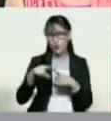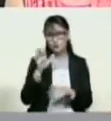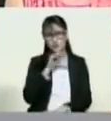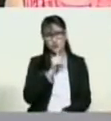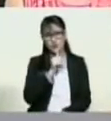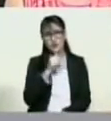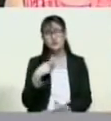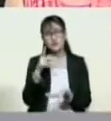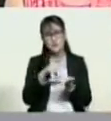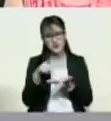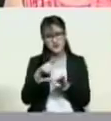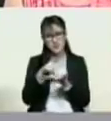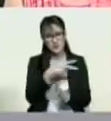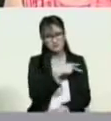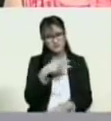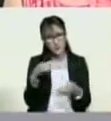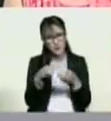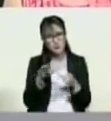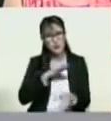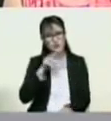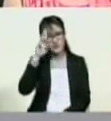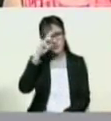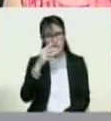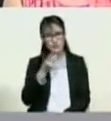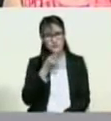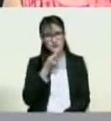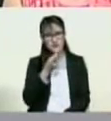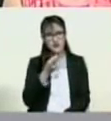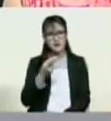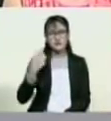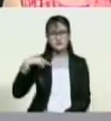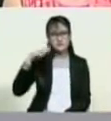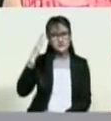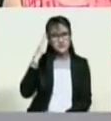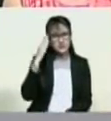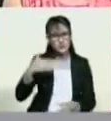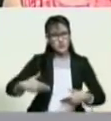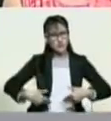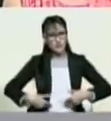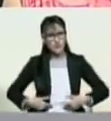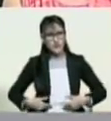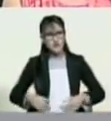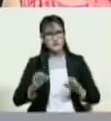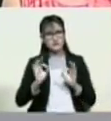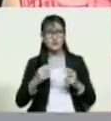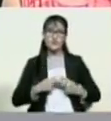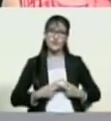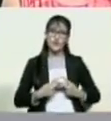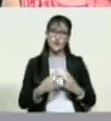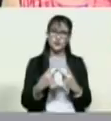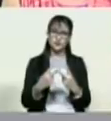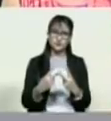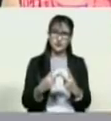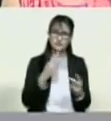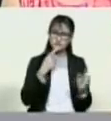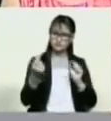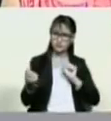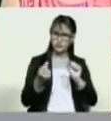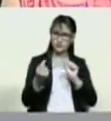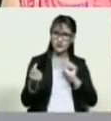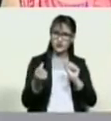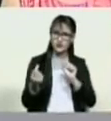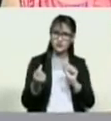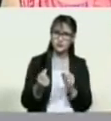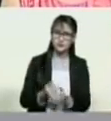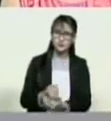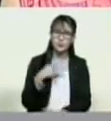delegación de República Dominicana. Sabemos de su empeño, de su esfuerzo, determinación y voluntad por el diálogo, no